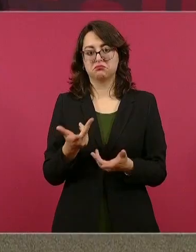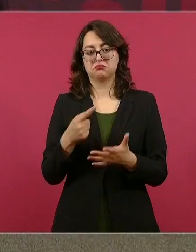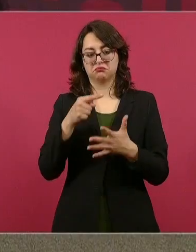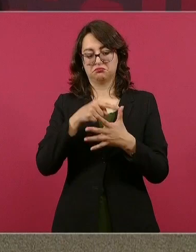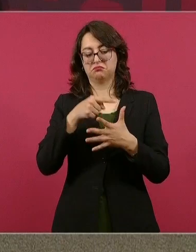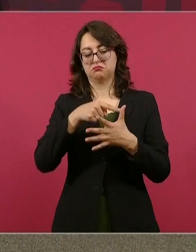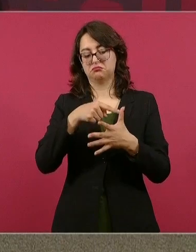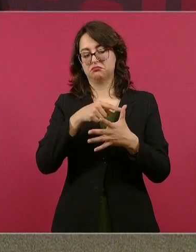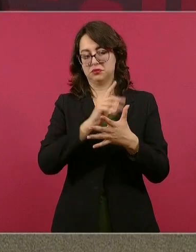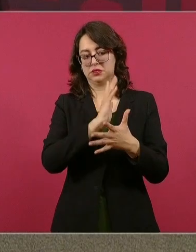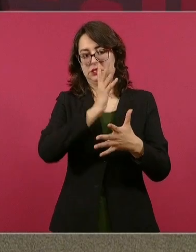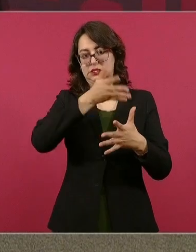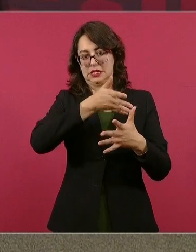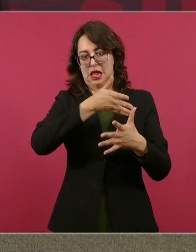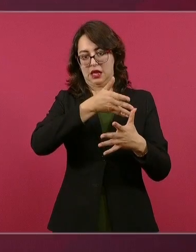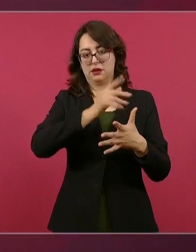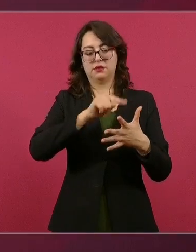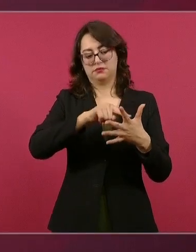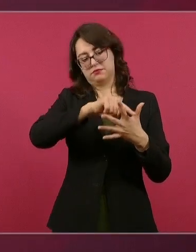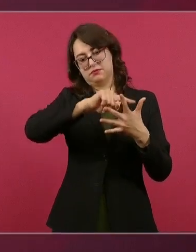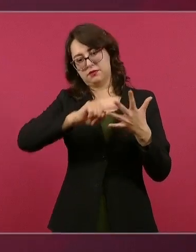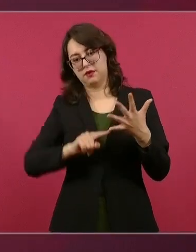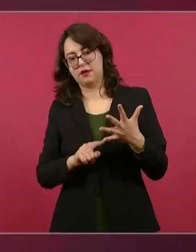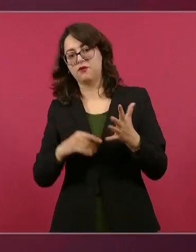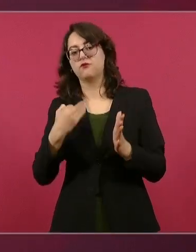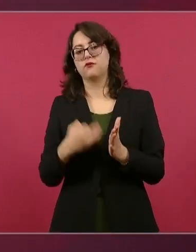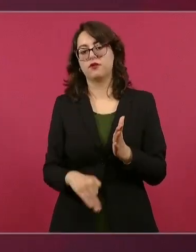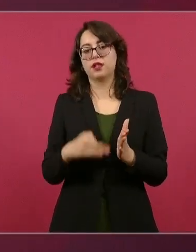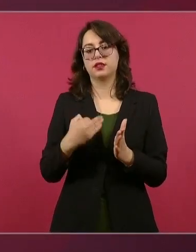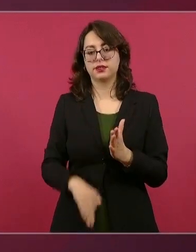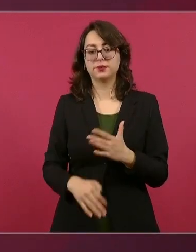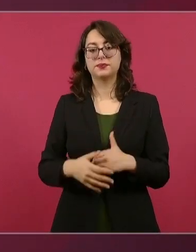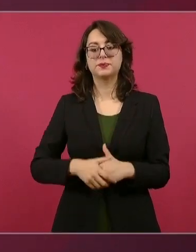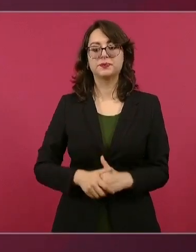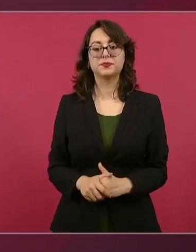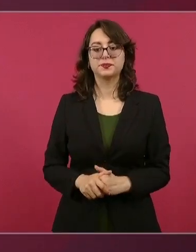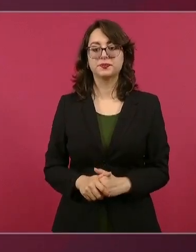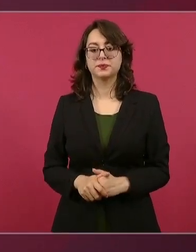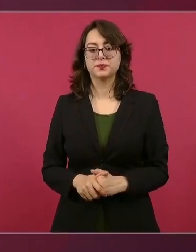se está trabajando también en la Huasteca Tamaulipeca.